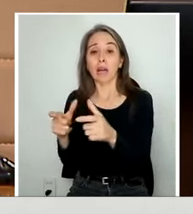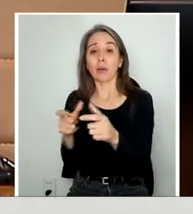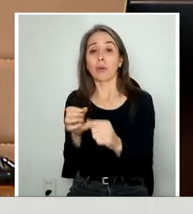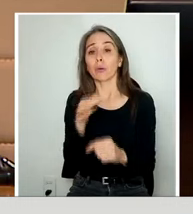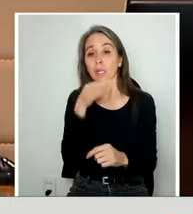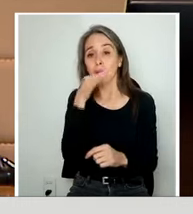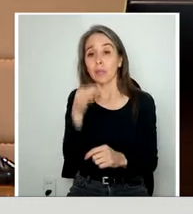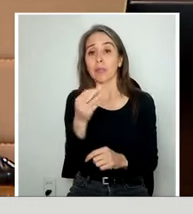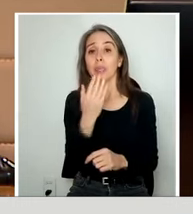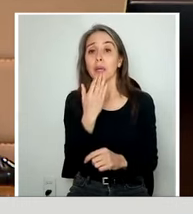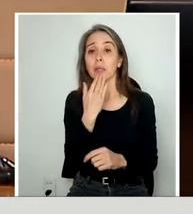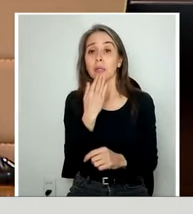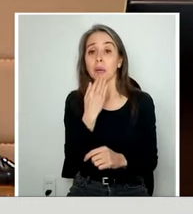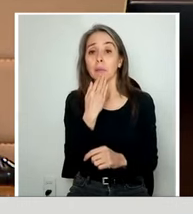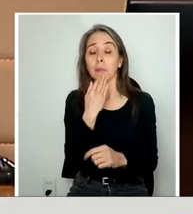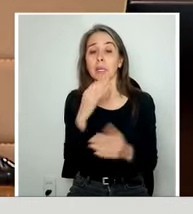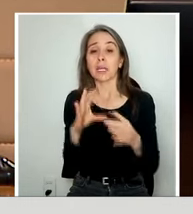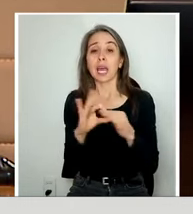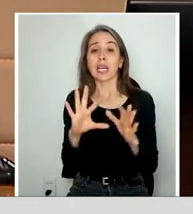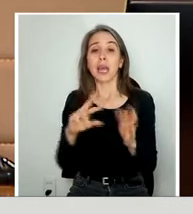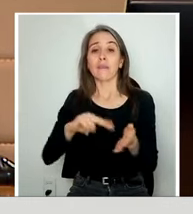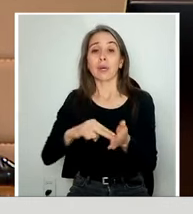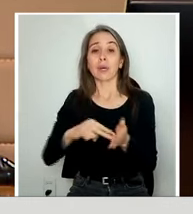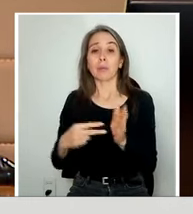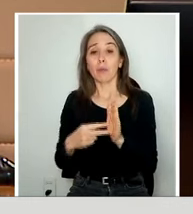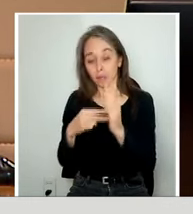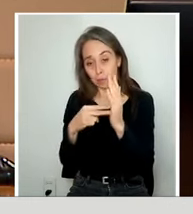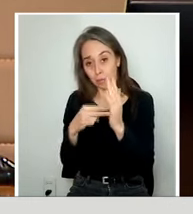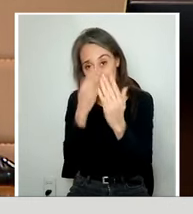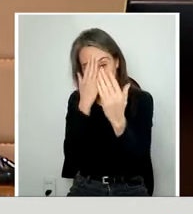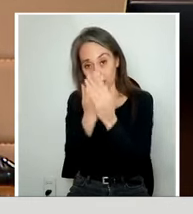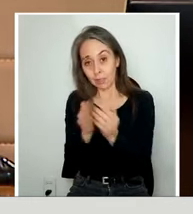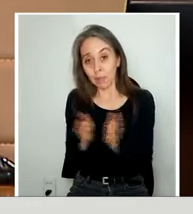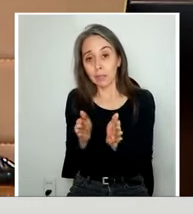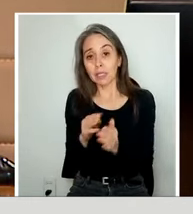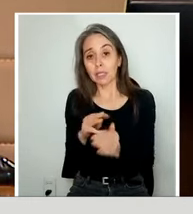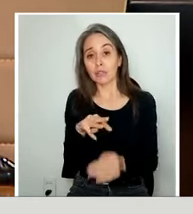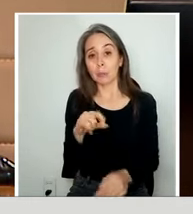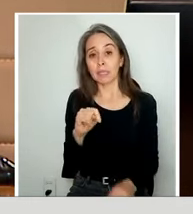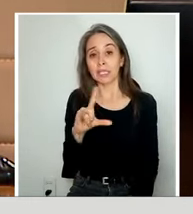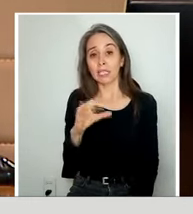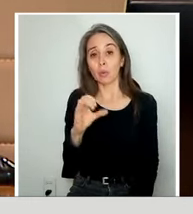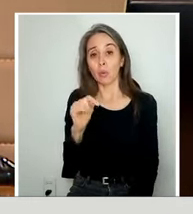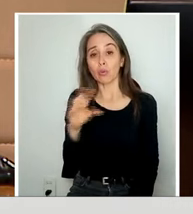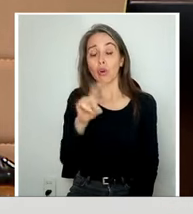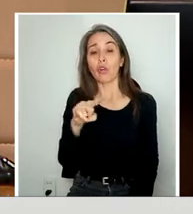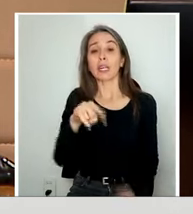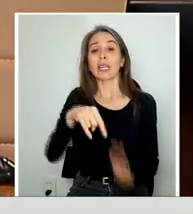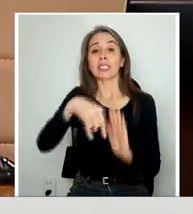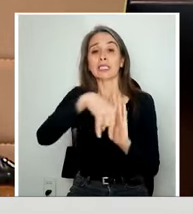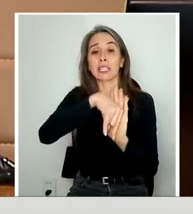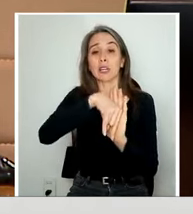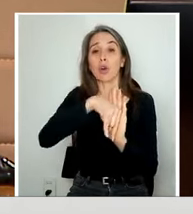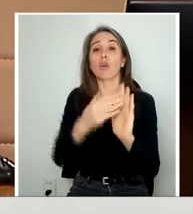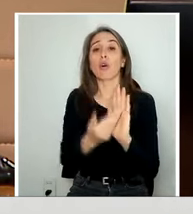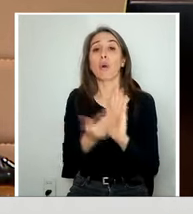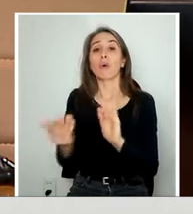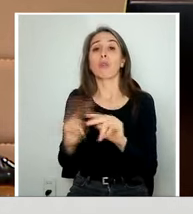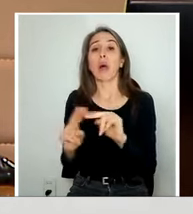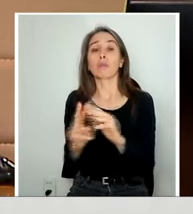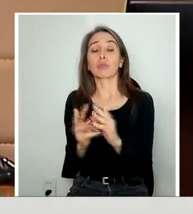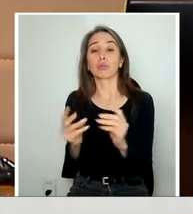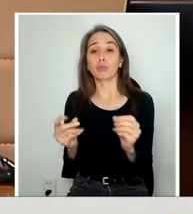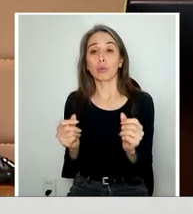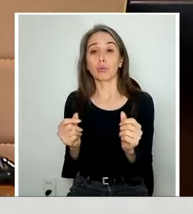sobre el grave problema que enfrenta a los pequeños multilicultores de chiloé Y cómo le daremos una solución y al mismo tiempo